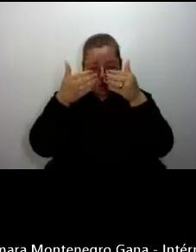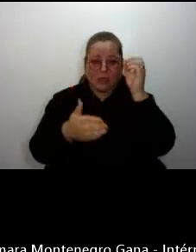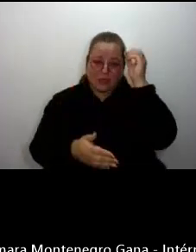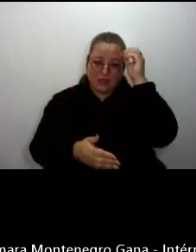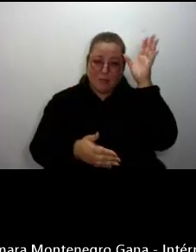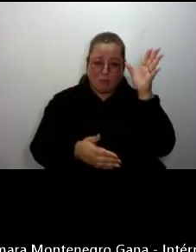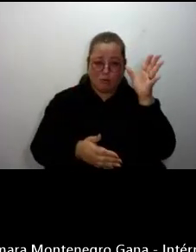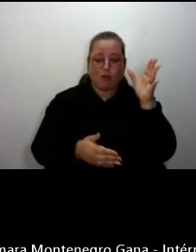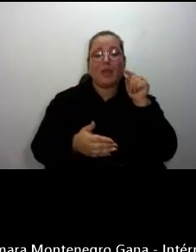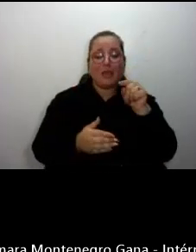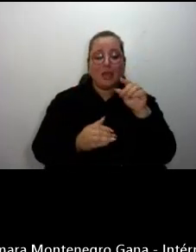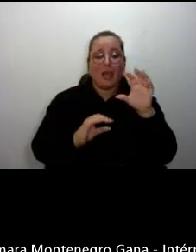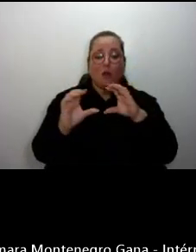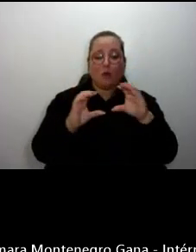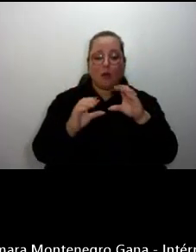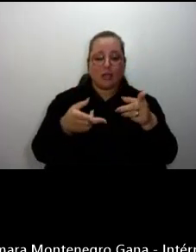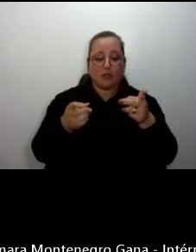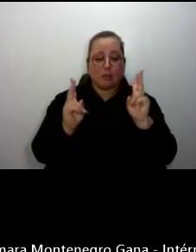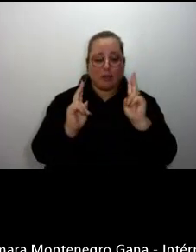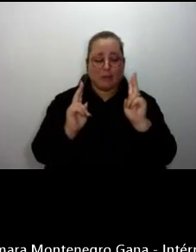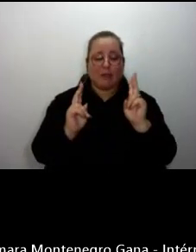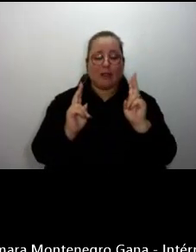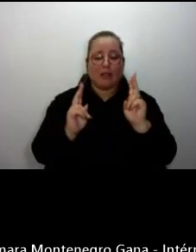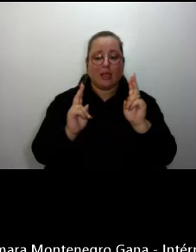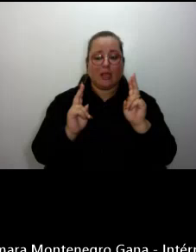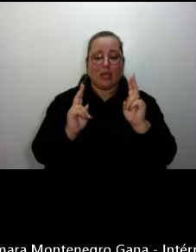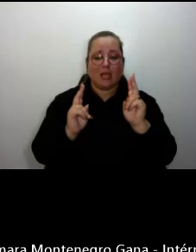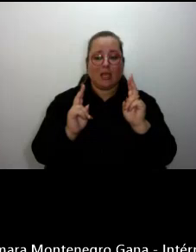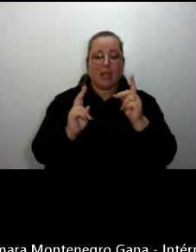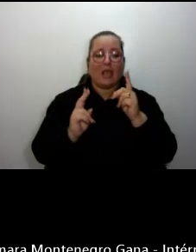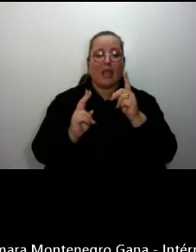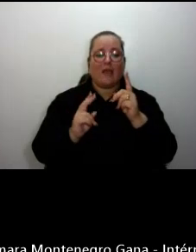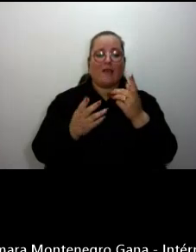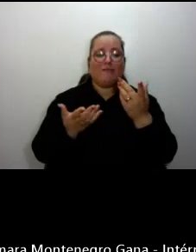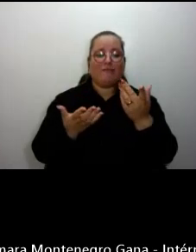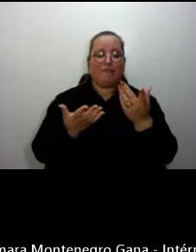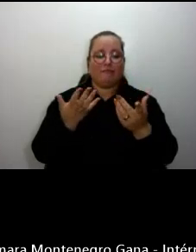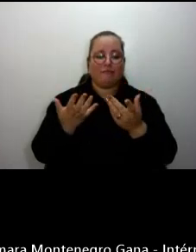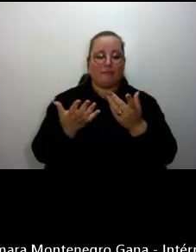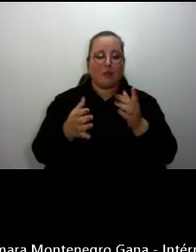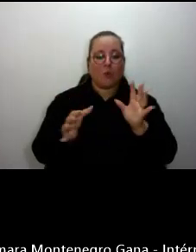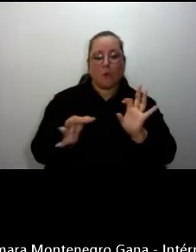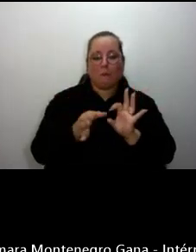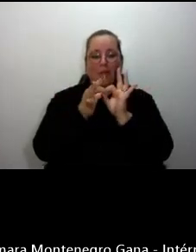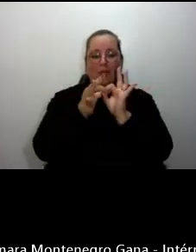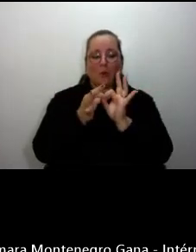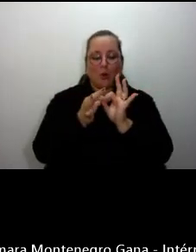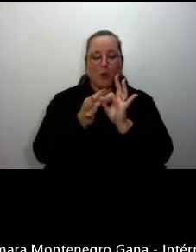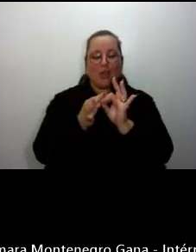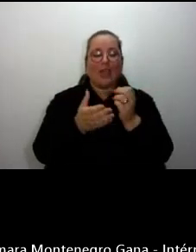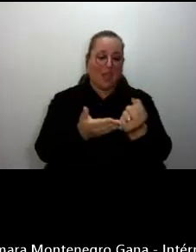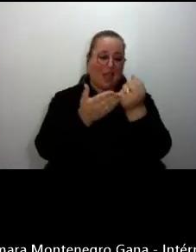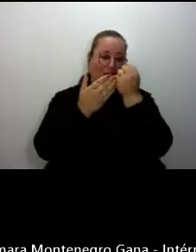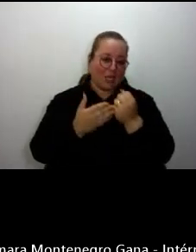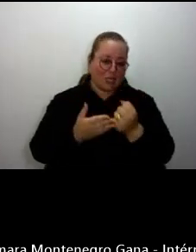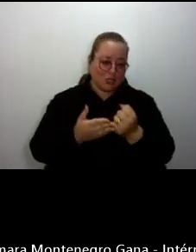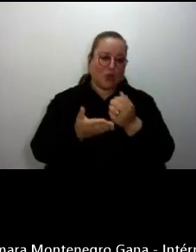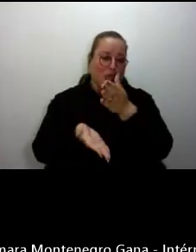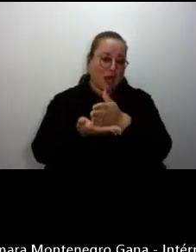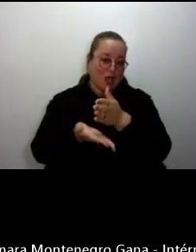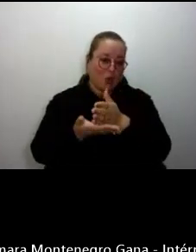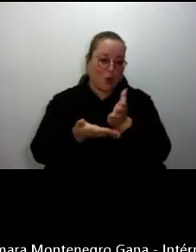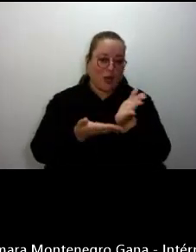esta comunicación va a permitir, ¿verdad?, establecer un vínculo que va a favorecer el establecimiento de